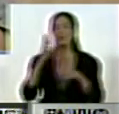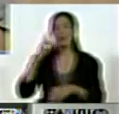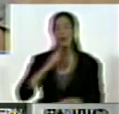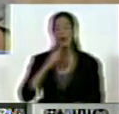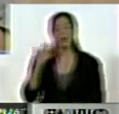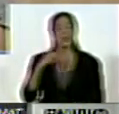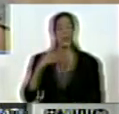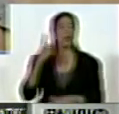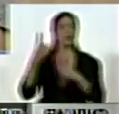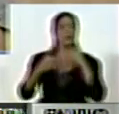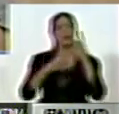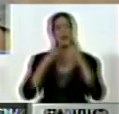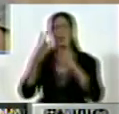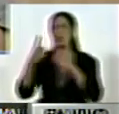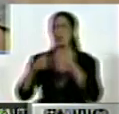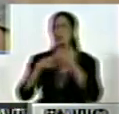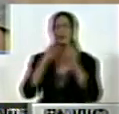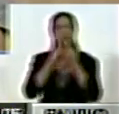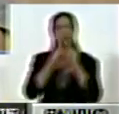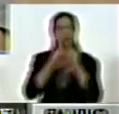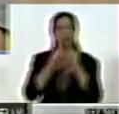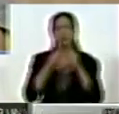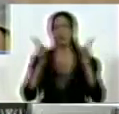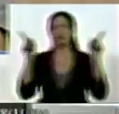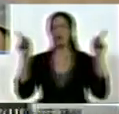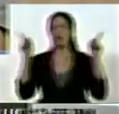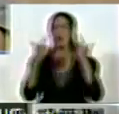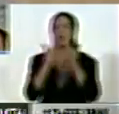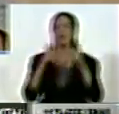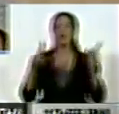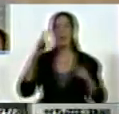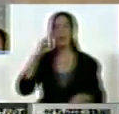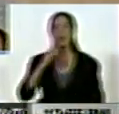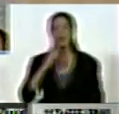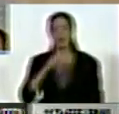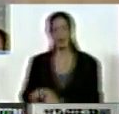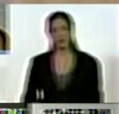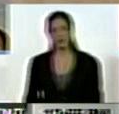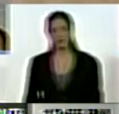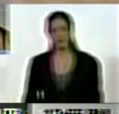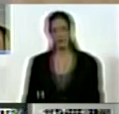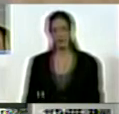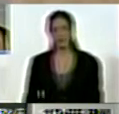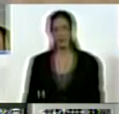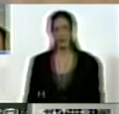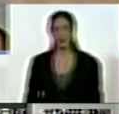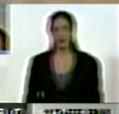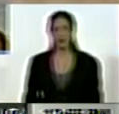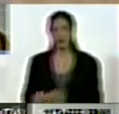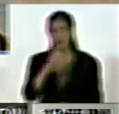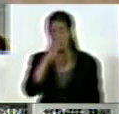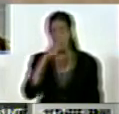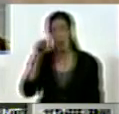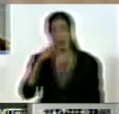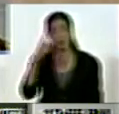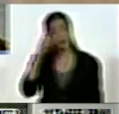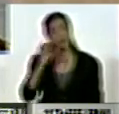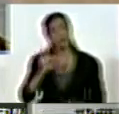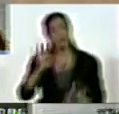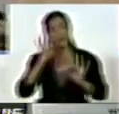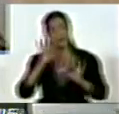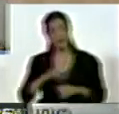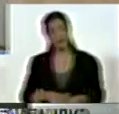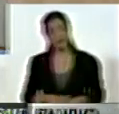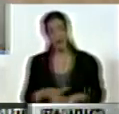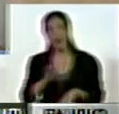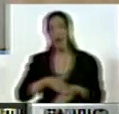célebre discurso que pronunció nuestro libertador Simón Bolívar. Y hoy es un día especial